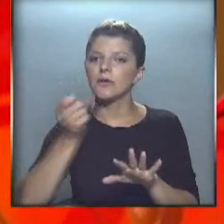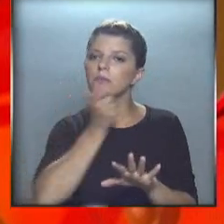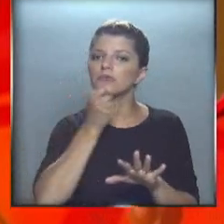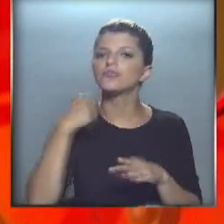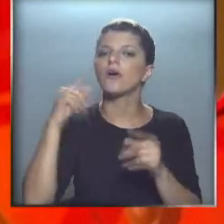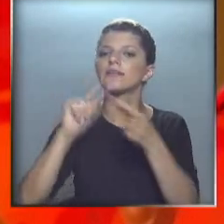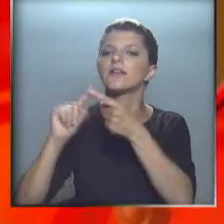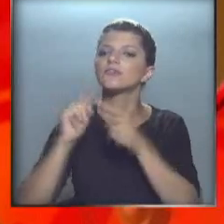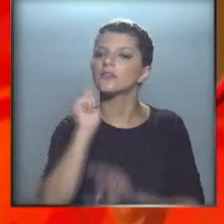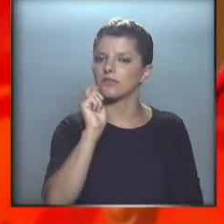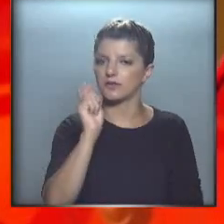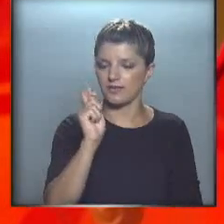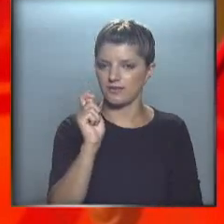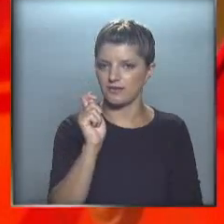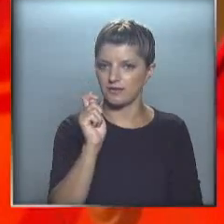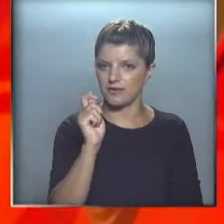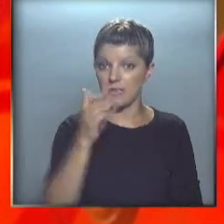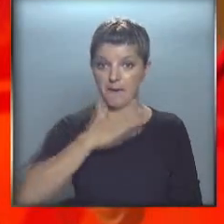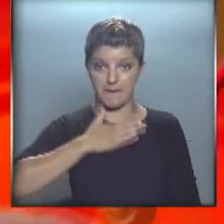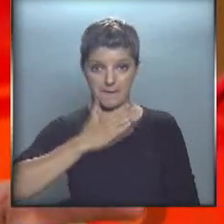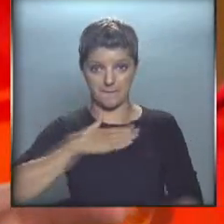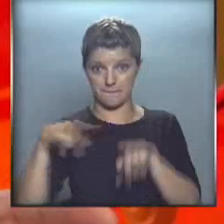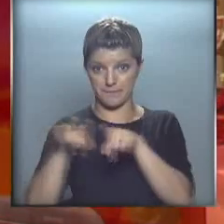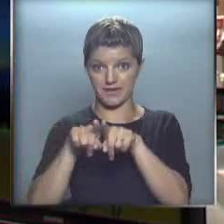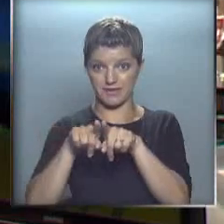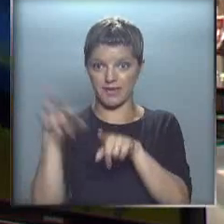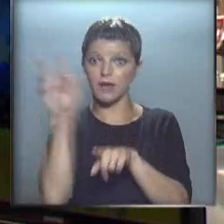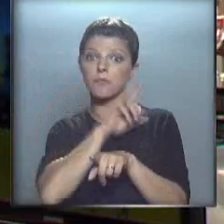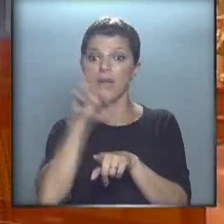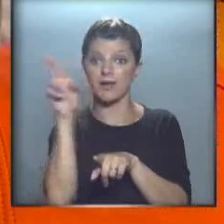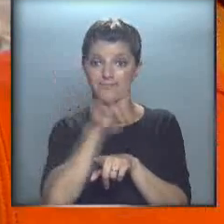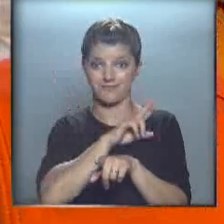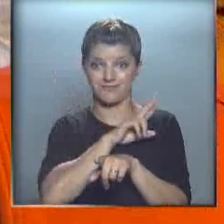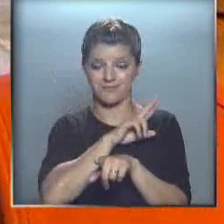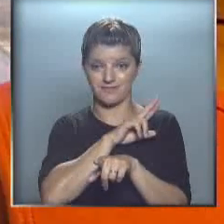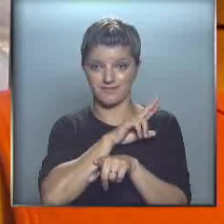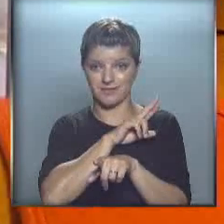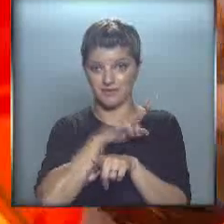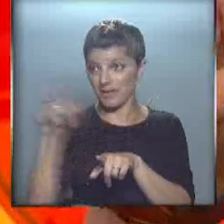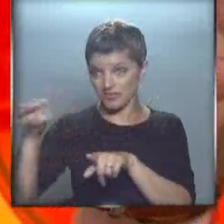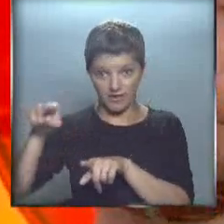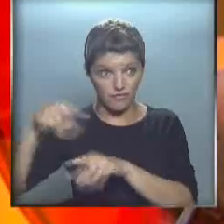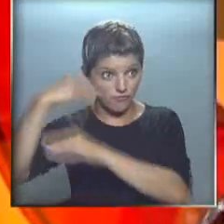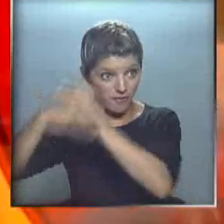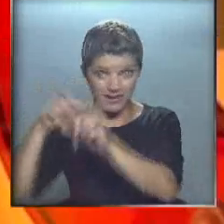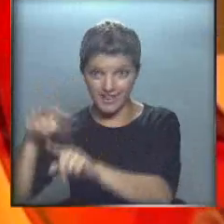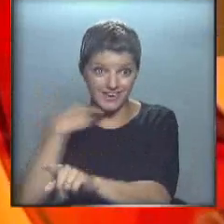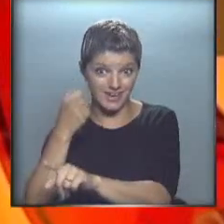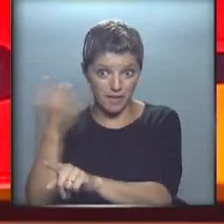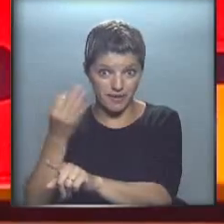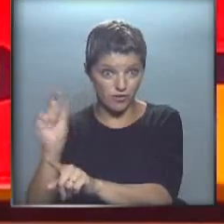relación? Con mi hermana. Que te ayudó, ¿no? Claro, bastante. Claro, mi hermana, que es hija biológica del matrimonio que me